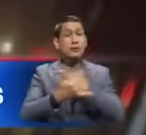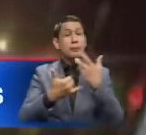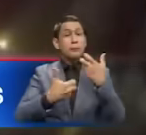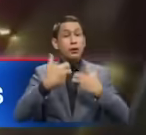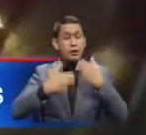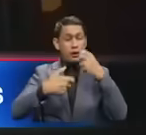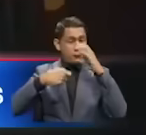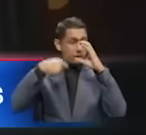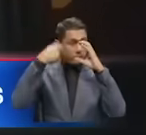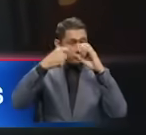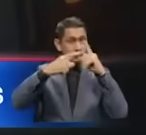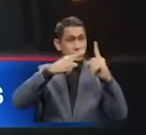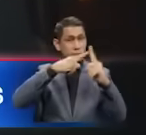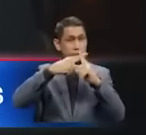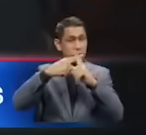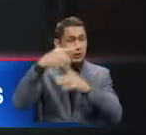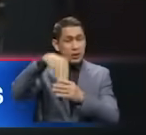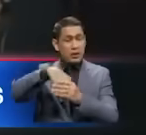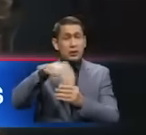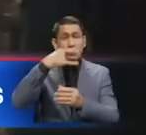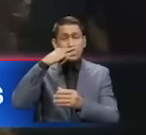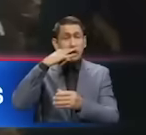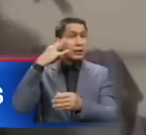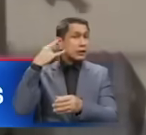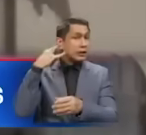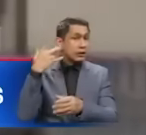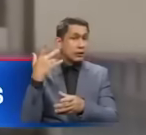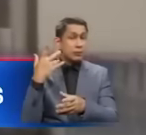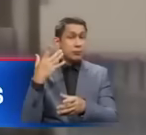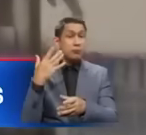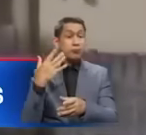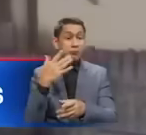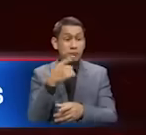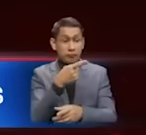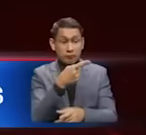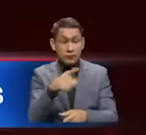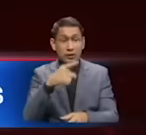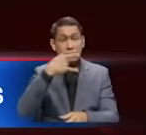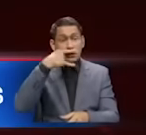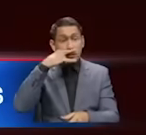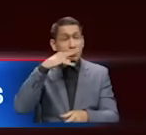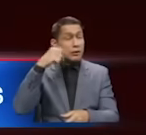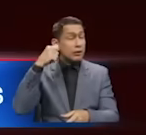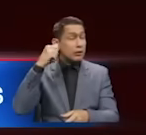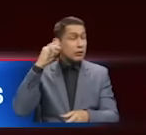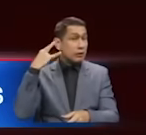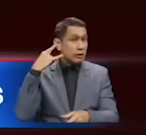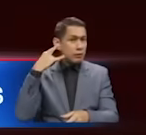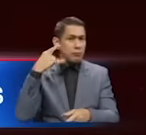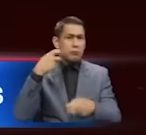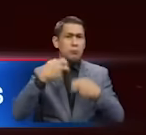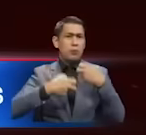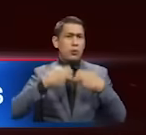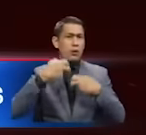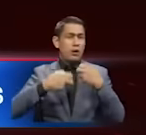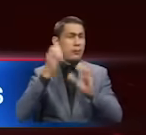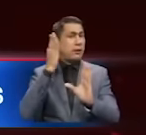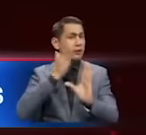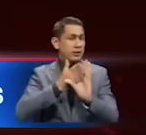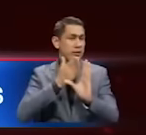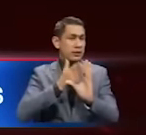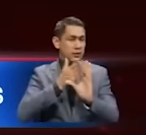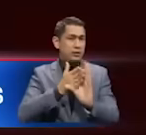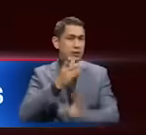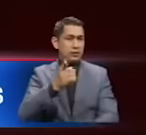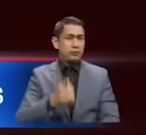pornografía infantil. Este delito deja imborrables huellas en las víctimas e incluso pueden convertirlas también en un futuro en